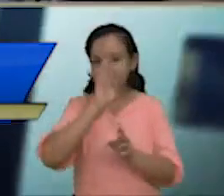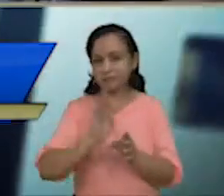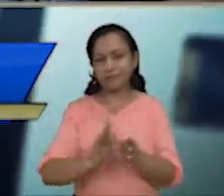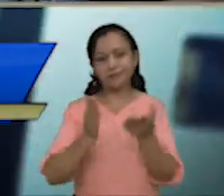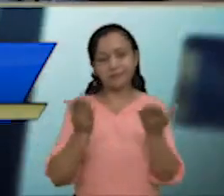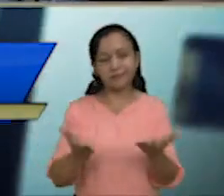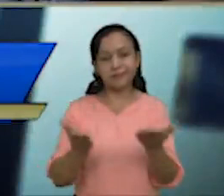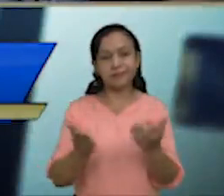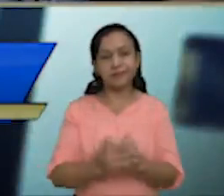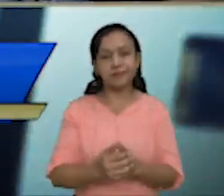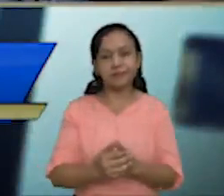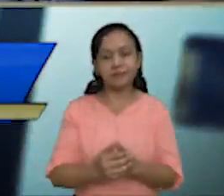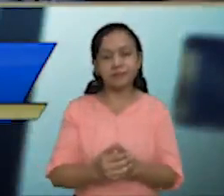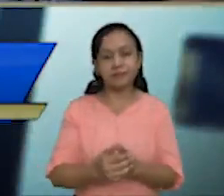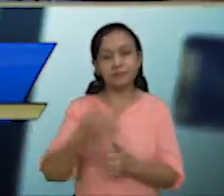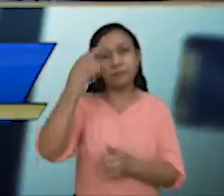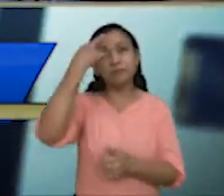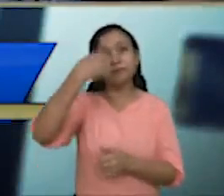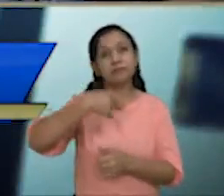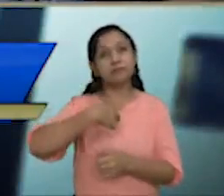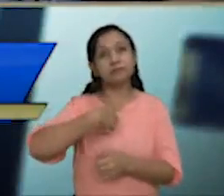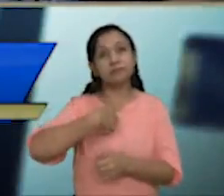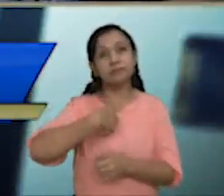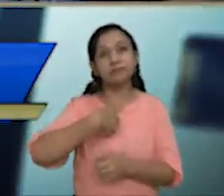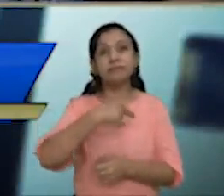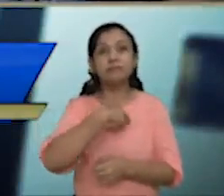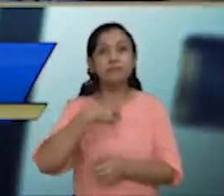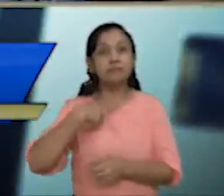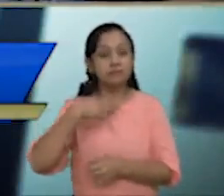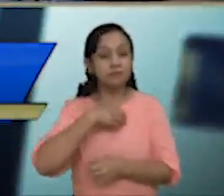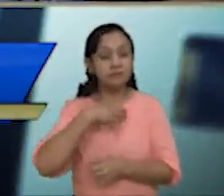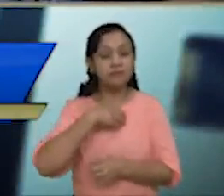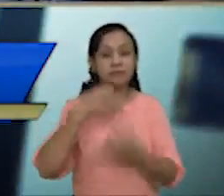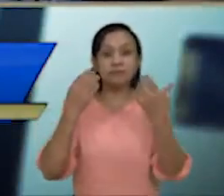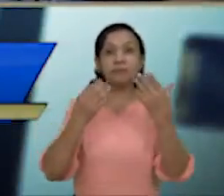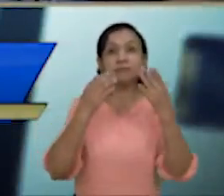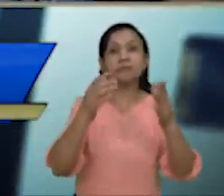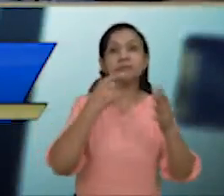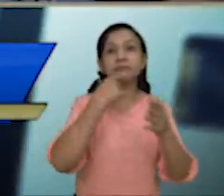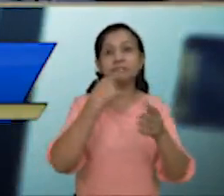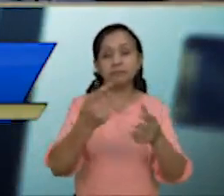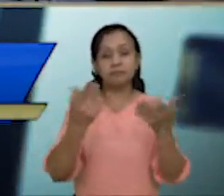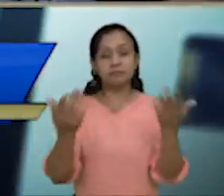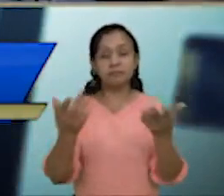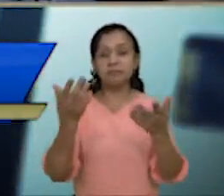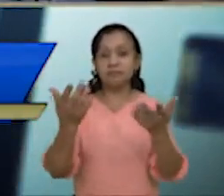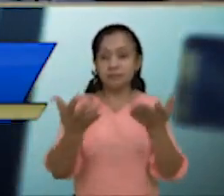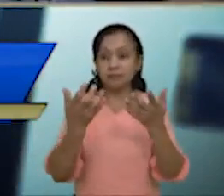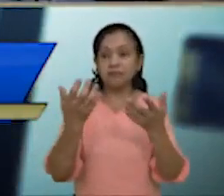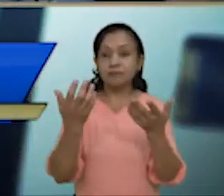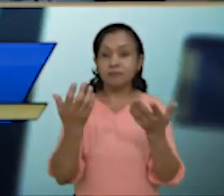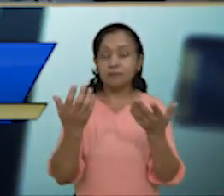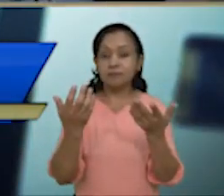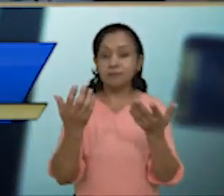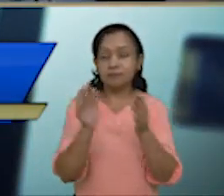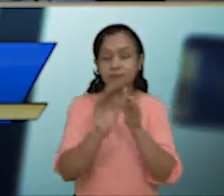de ser responsable con lo que haces, ser coherente con lo que haces, tratar